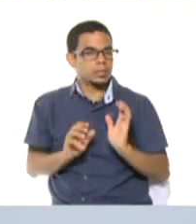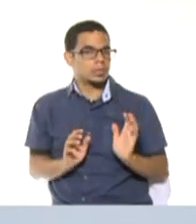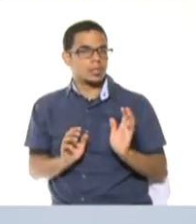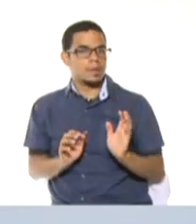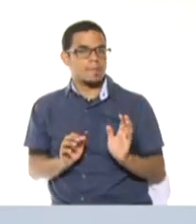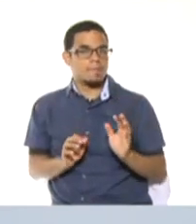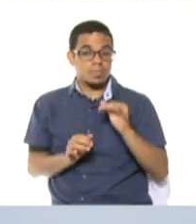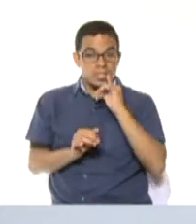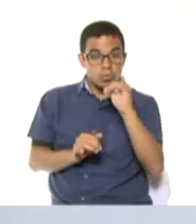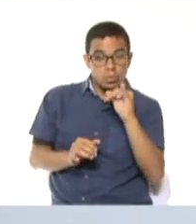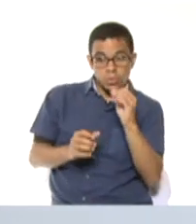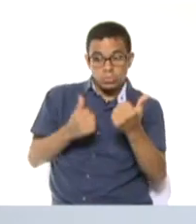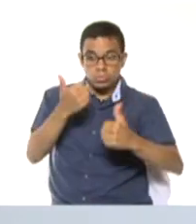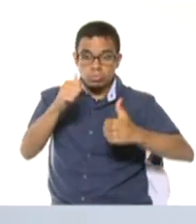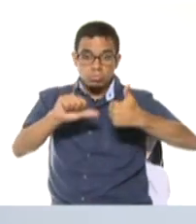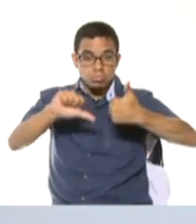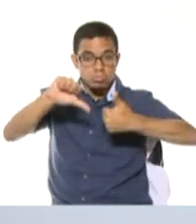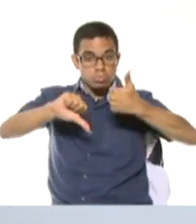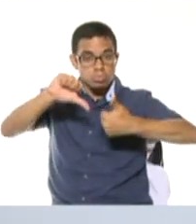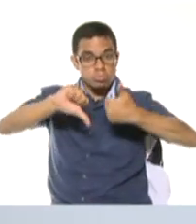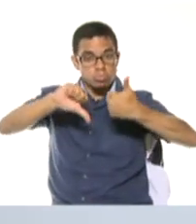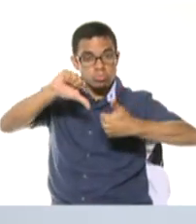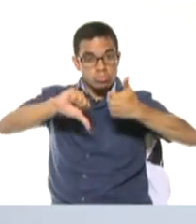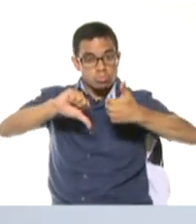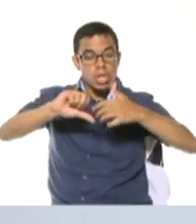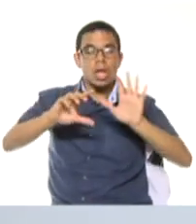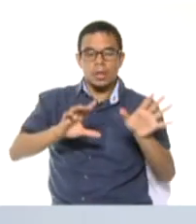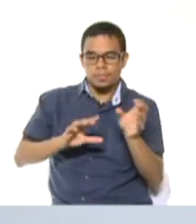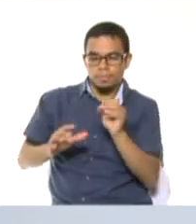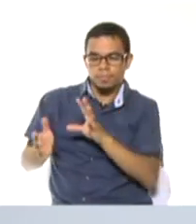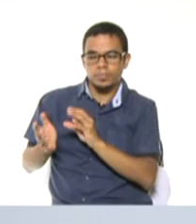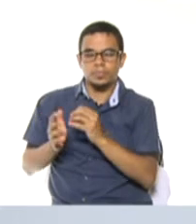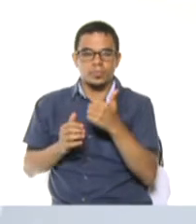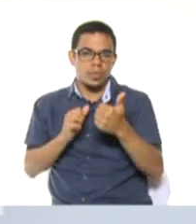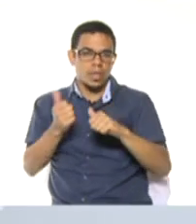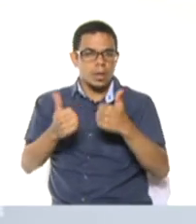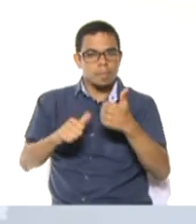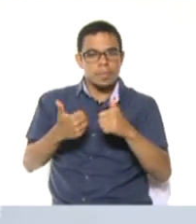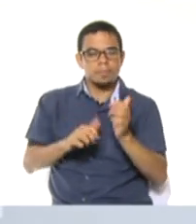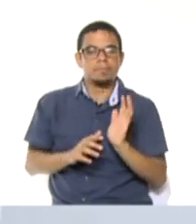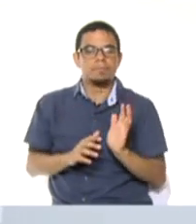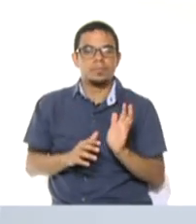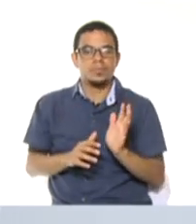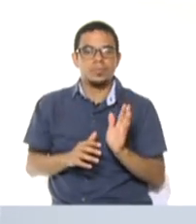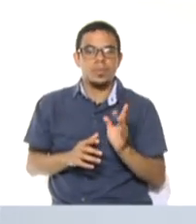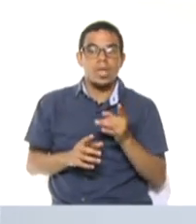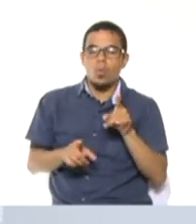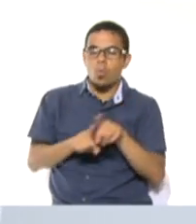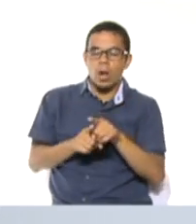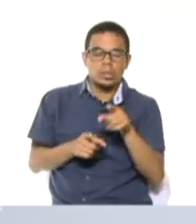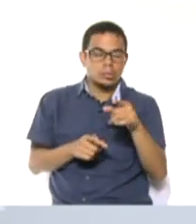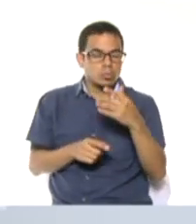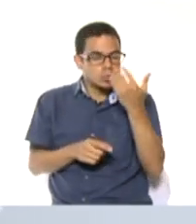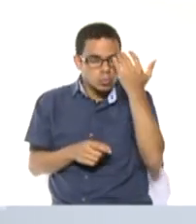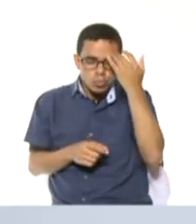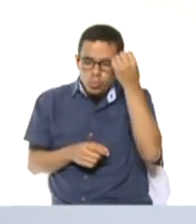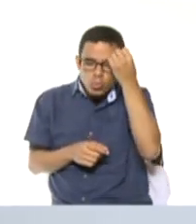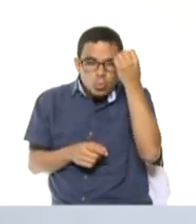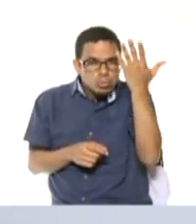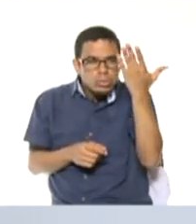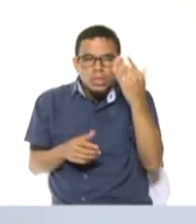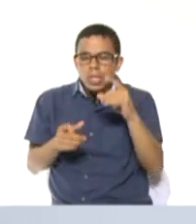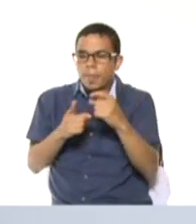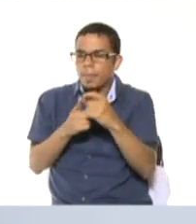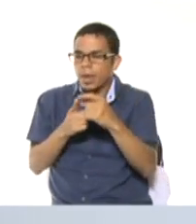importante para poder tomar en cuenta la escritura de, si tenemos duda, de una palabra determinada. Entonces, a través de